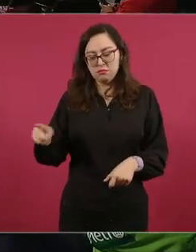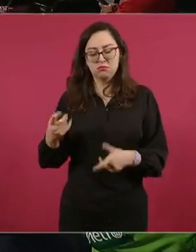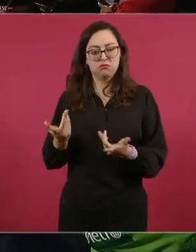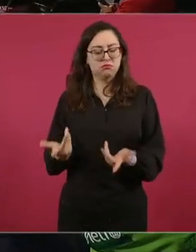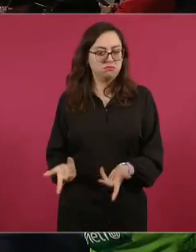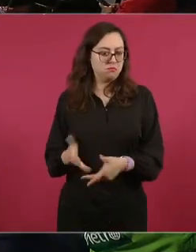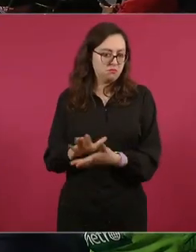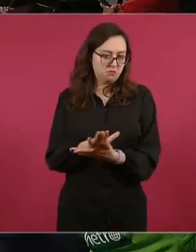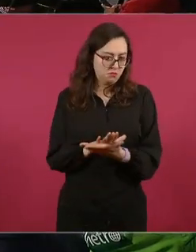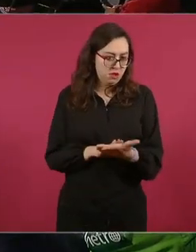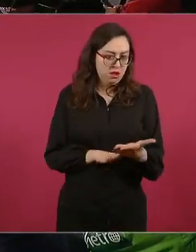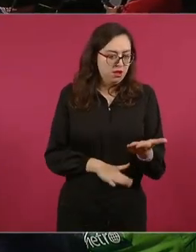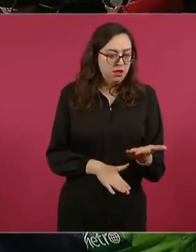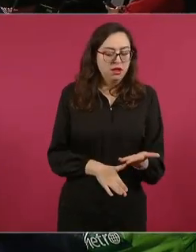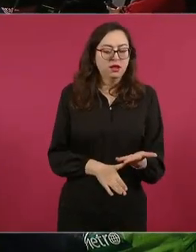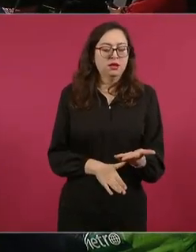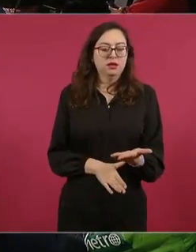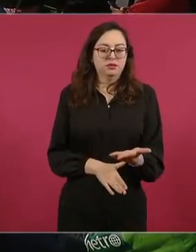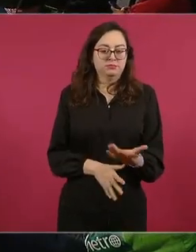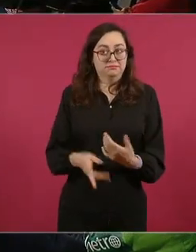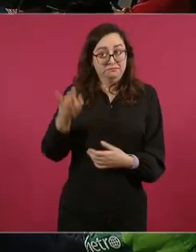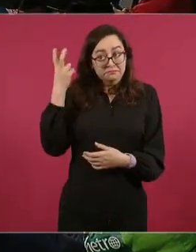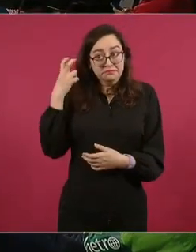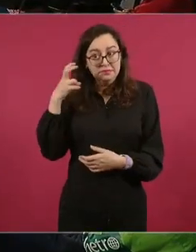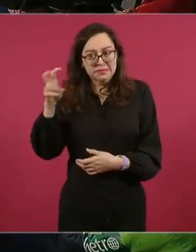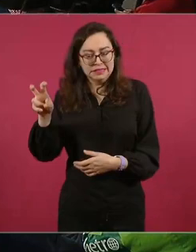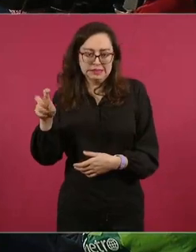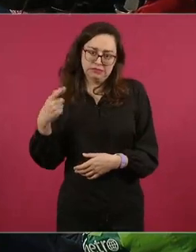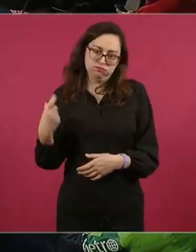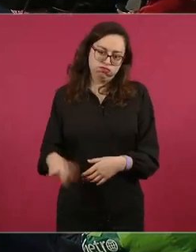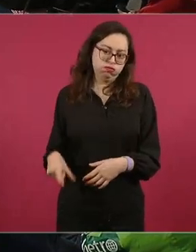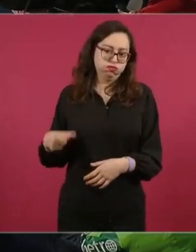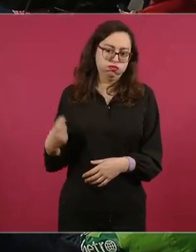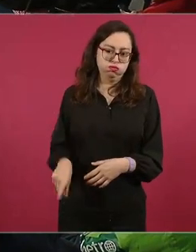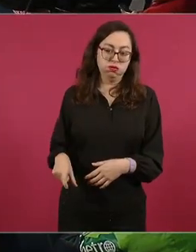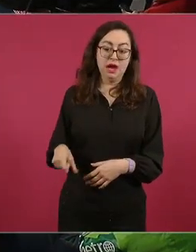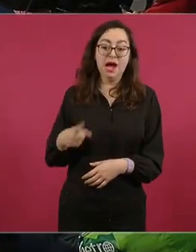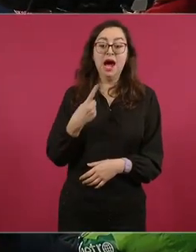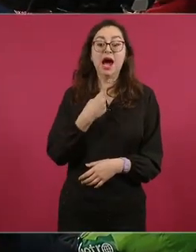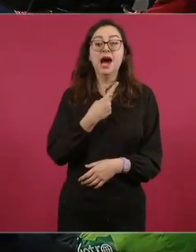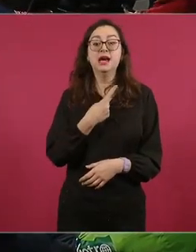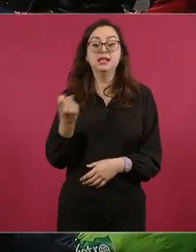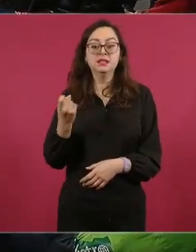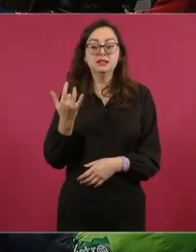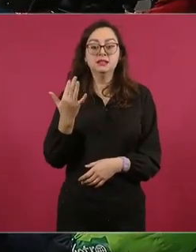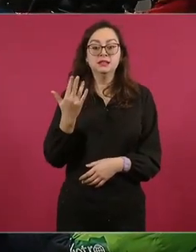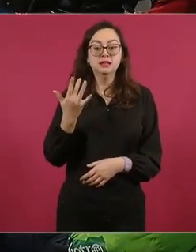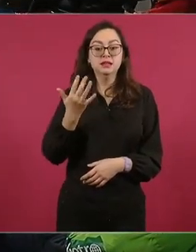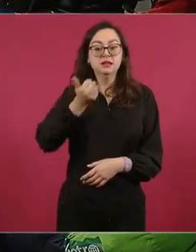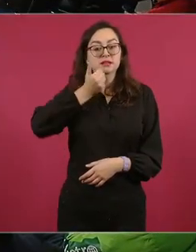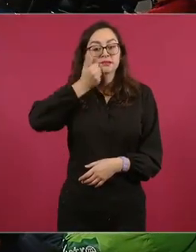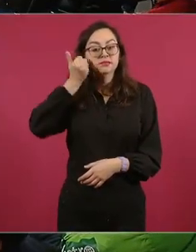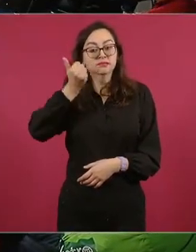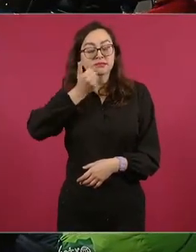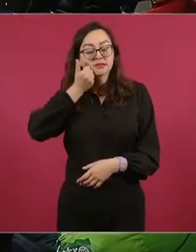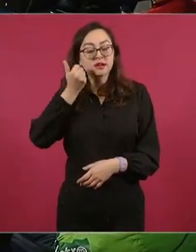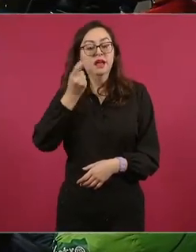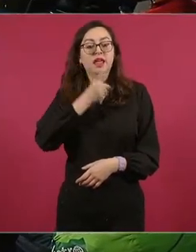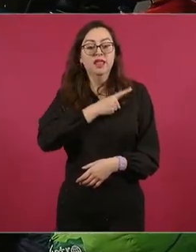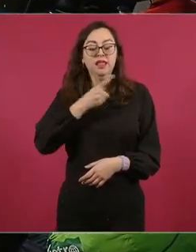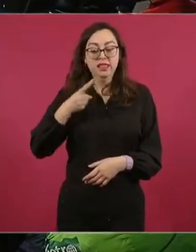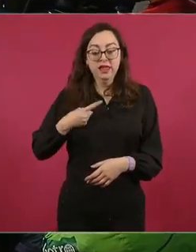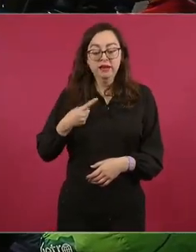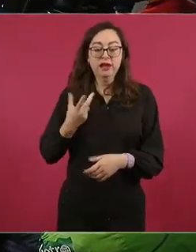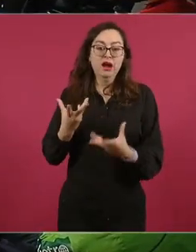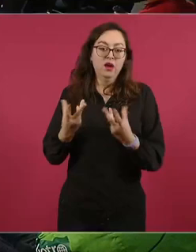trabajadora. Y bueno, obviamente que es un viaje que es oneroso, ¿verdad? Son 150 estudiantes, tienen que ir además porque